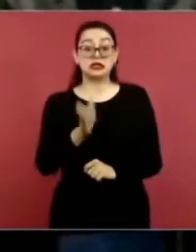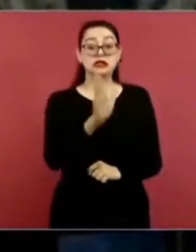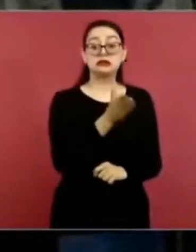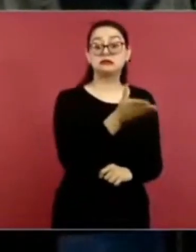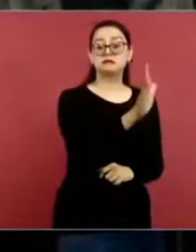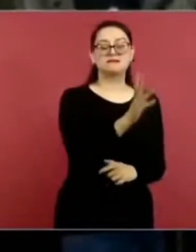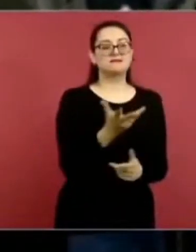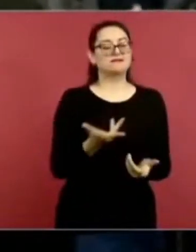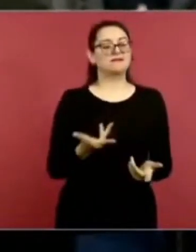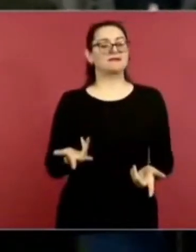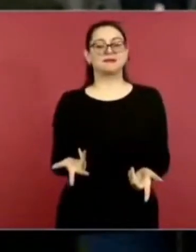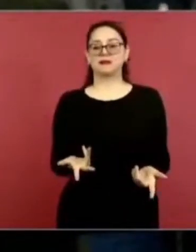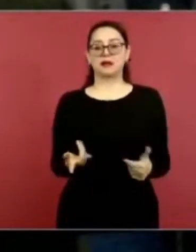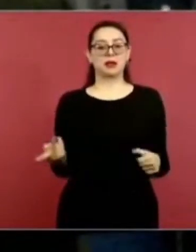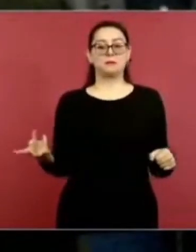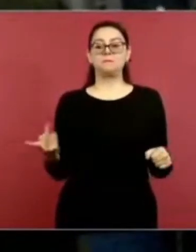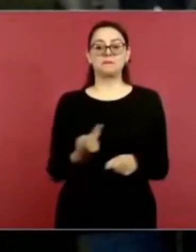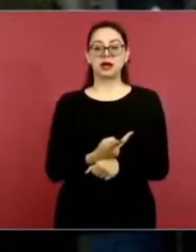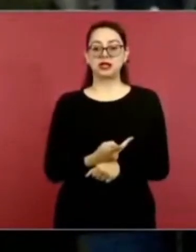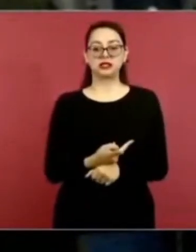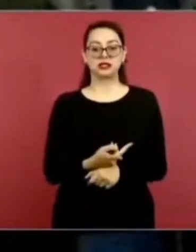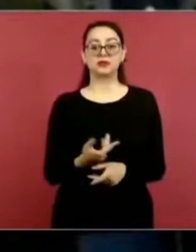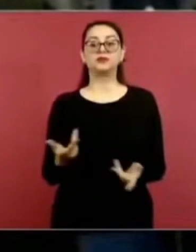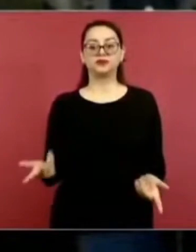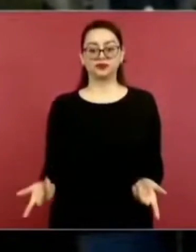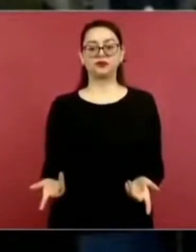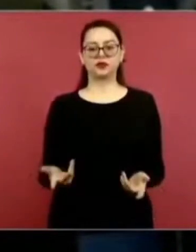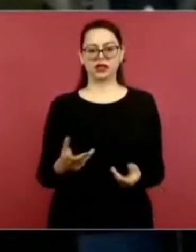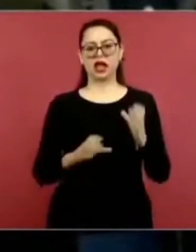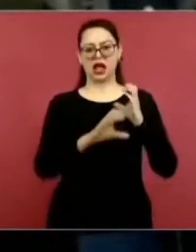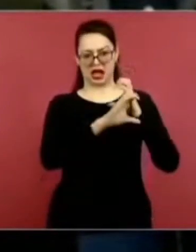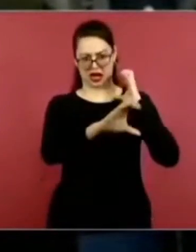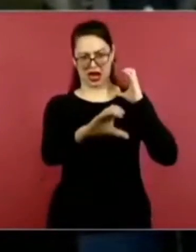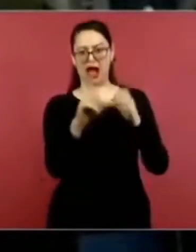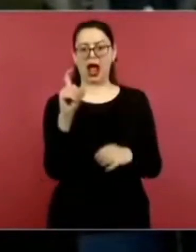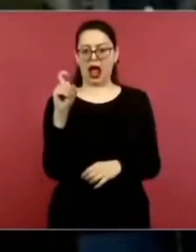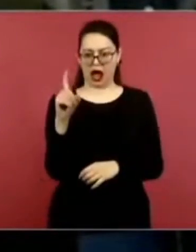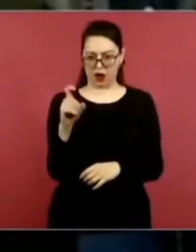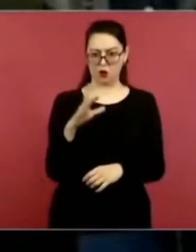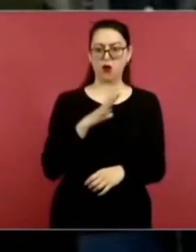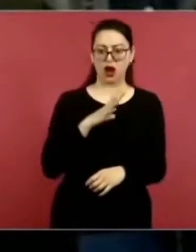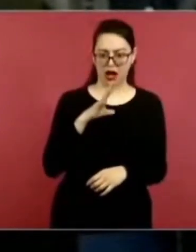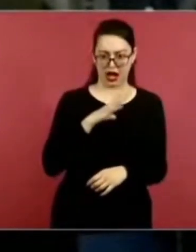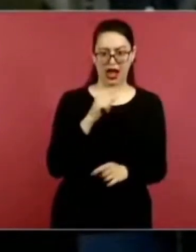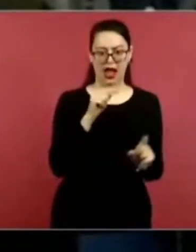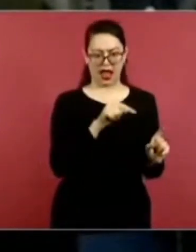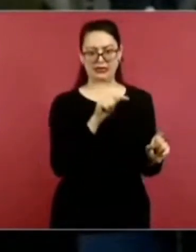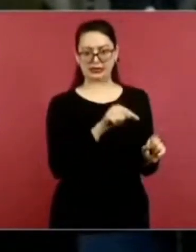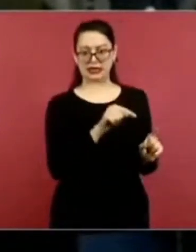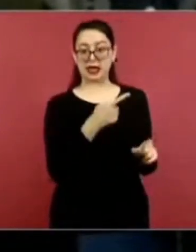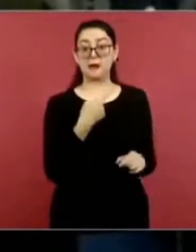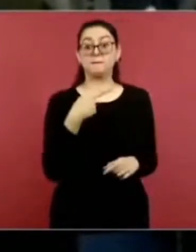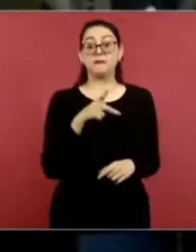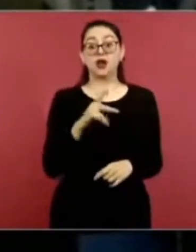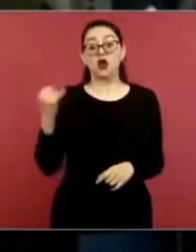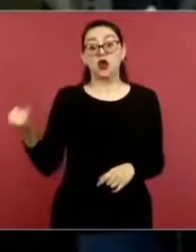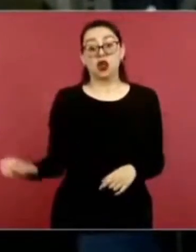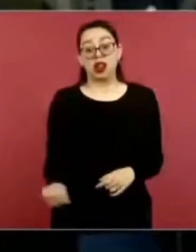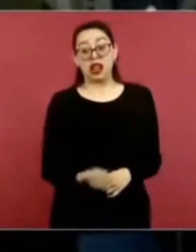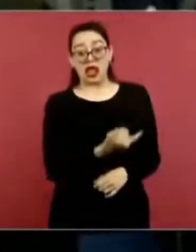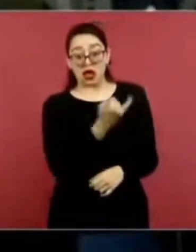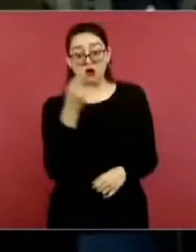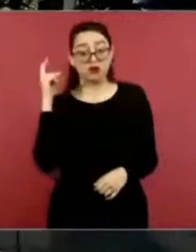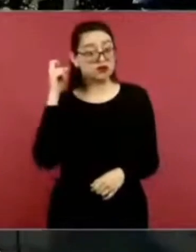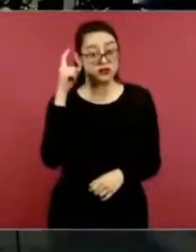que estas pipas que está teniendo el ejército no están en unos lugares donde